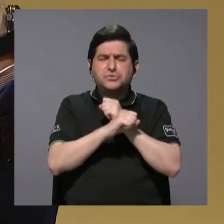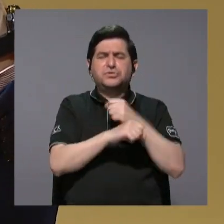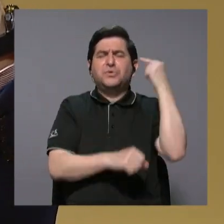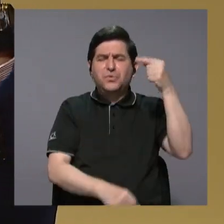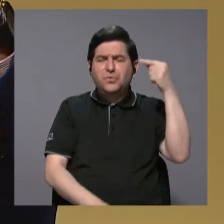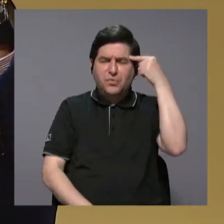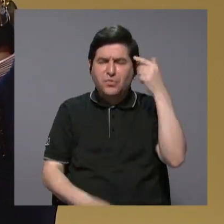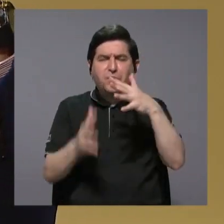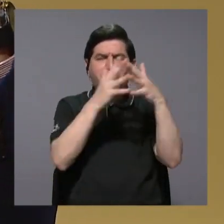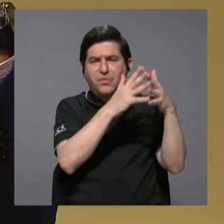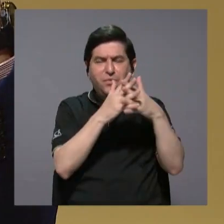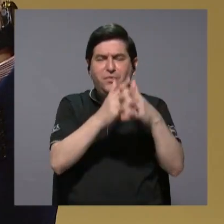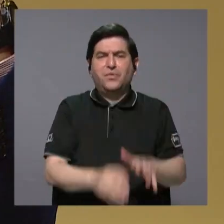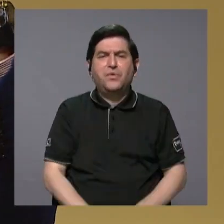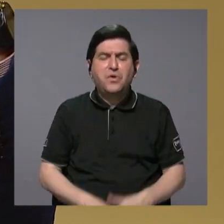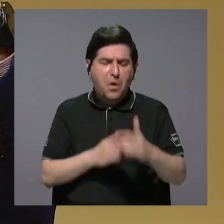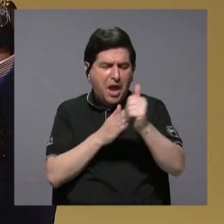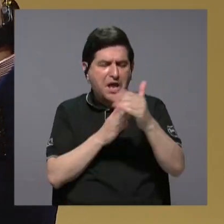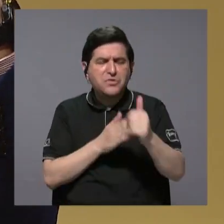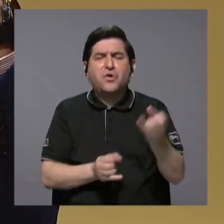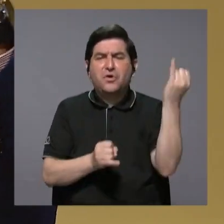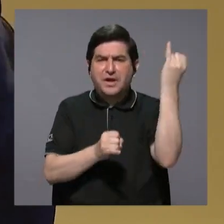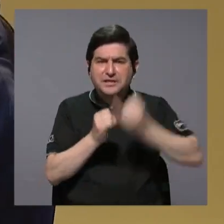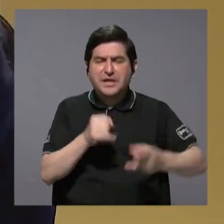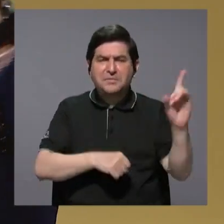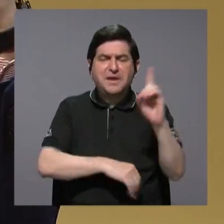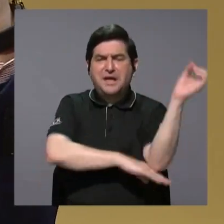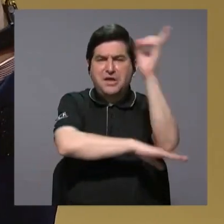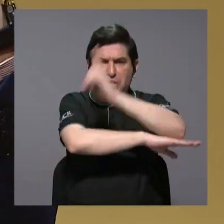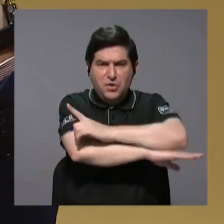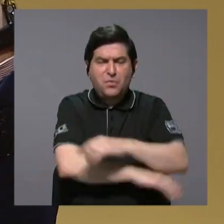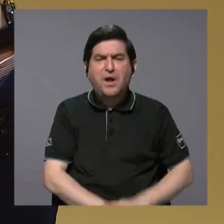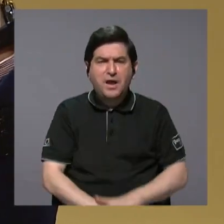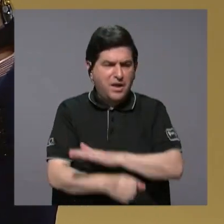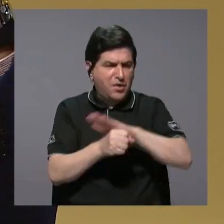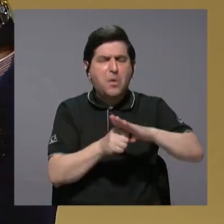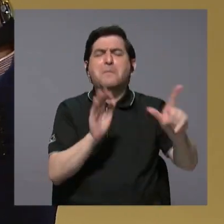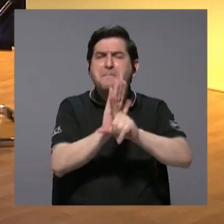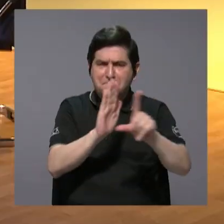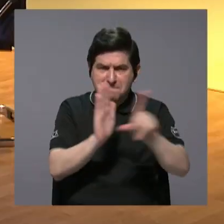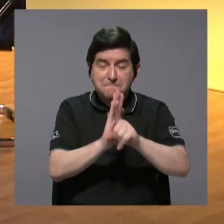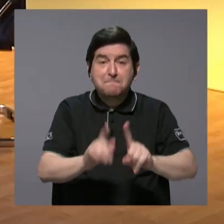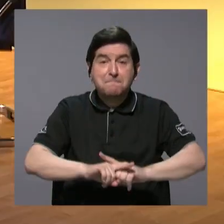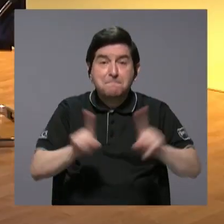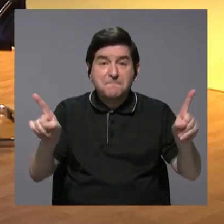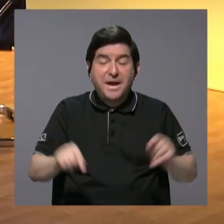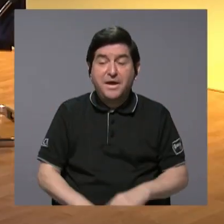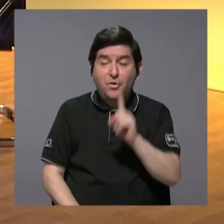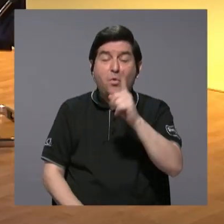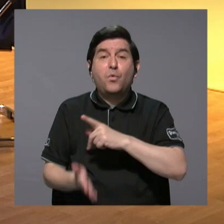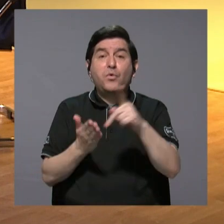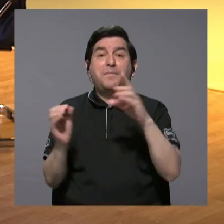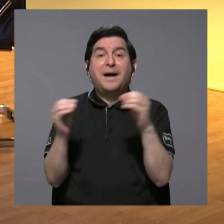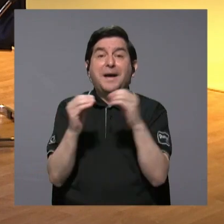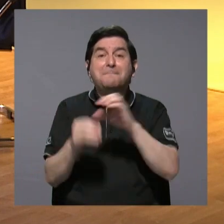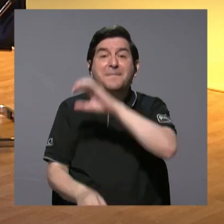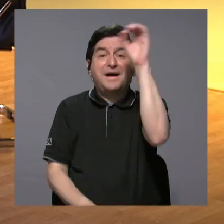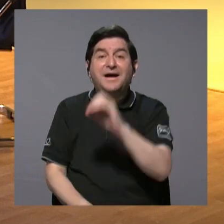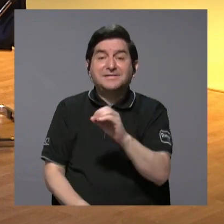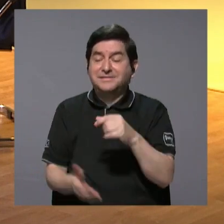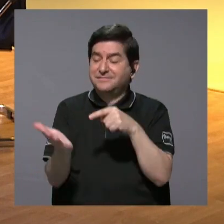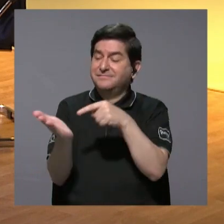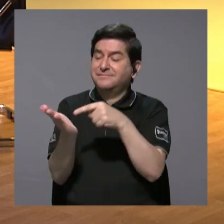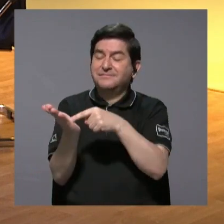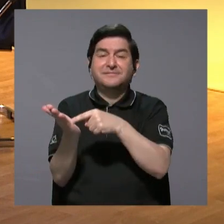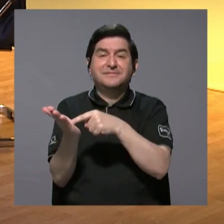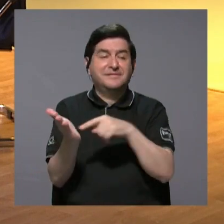Unidos detrás, son en dólares, vencen en la misma fecha, son absolutamente legítimos, pero este paga más tasa de interés que este